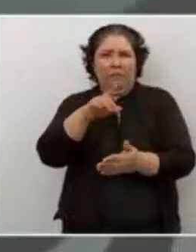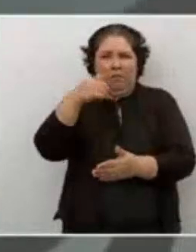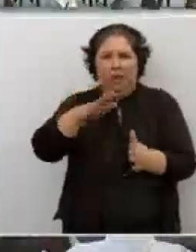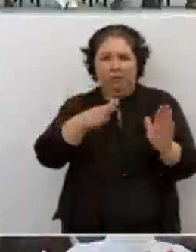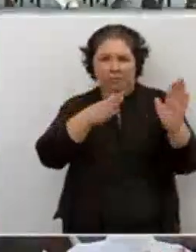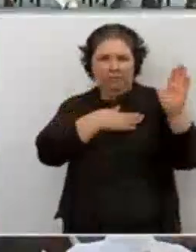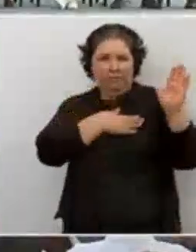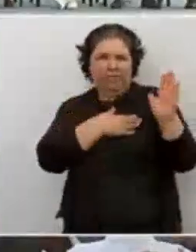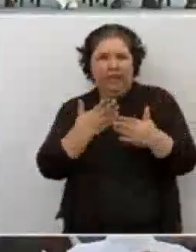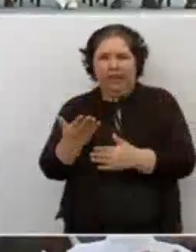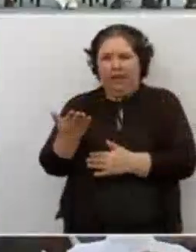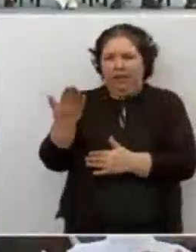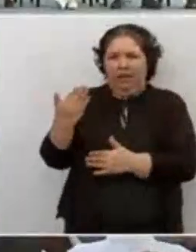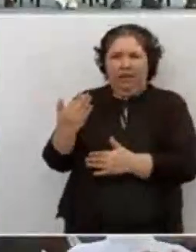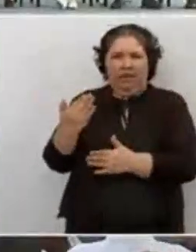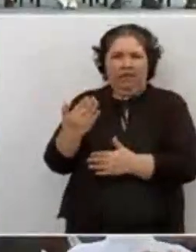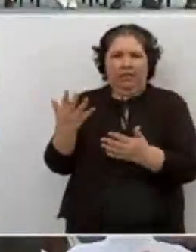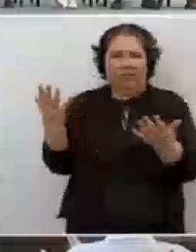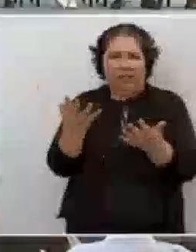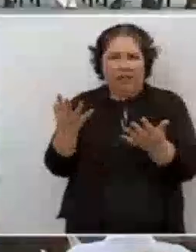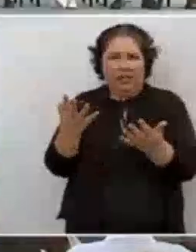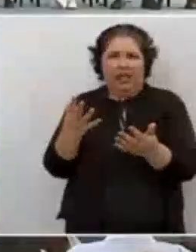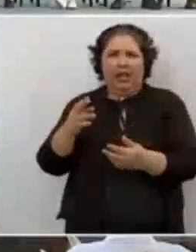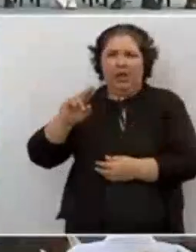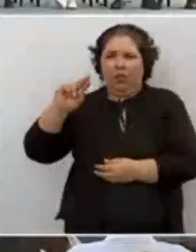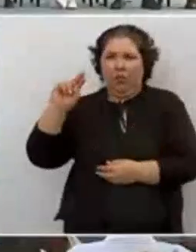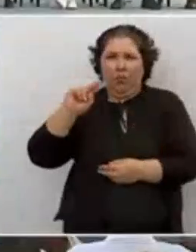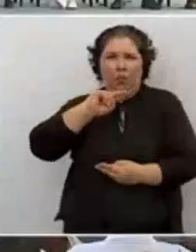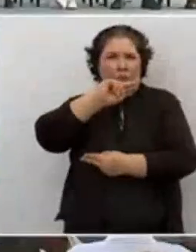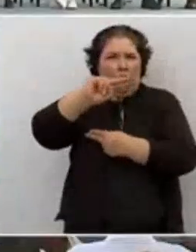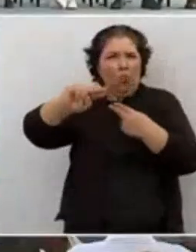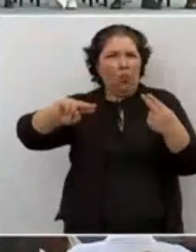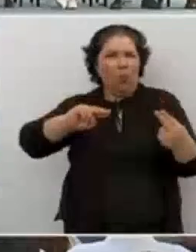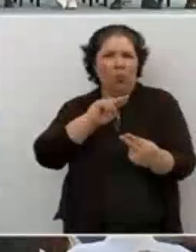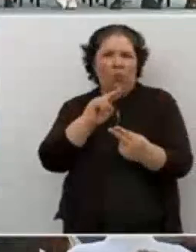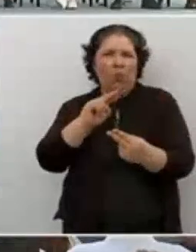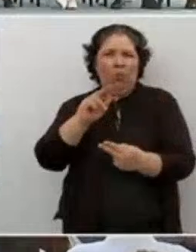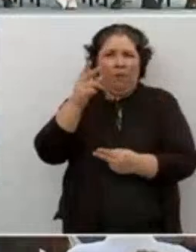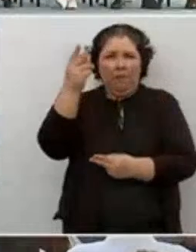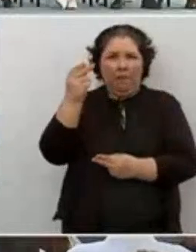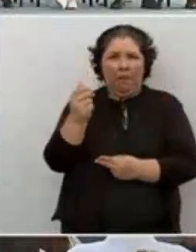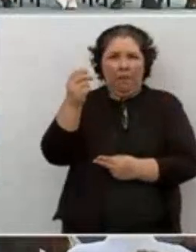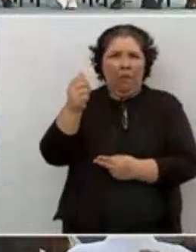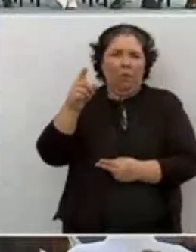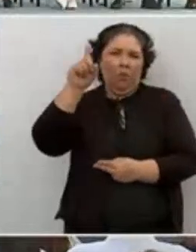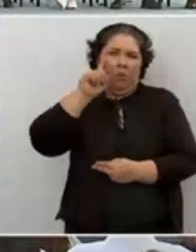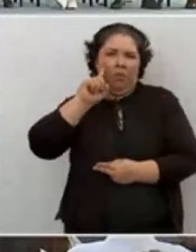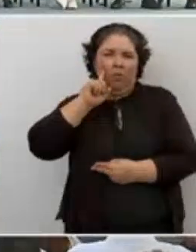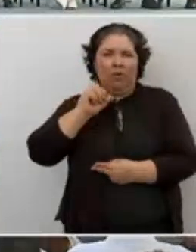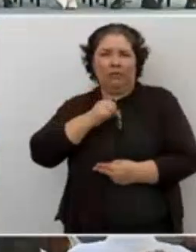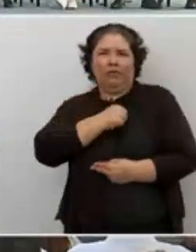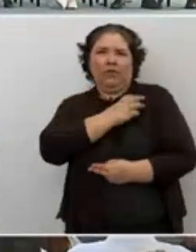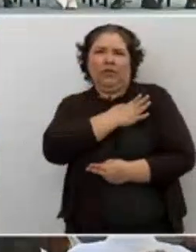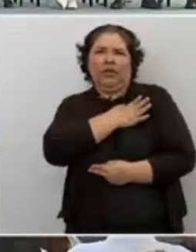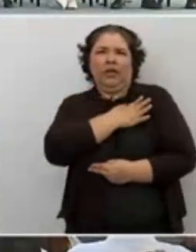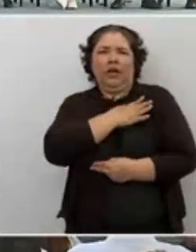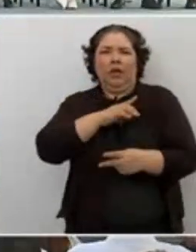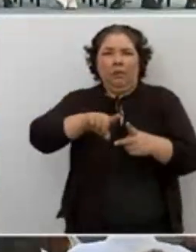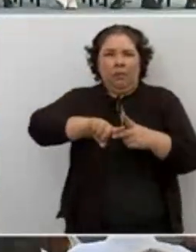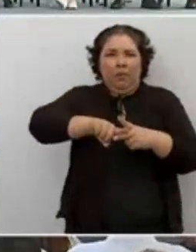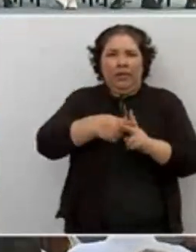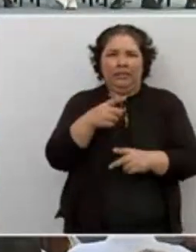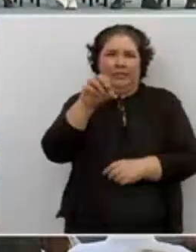nuestra presidenta de hacer universal la pensión Mujeres de Bienestar a partir de los 60